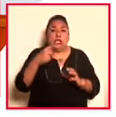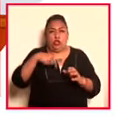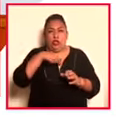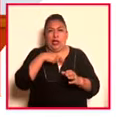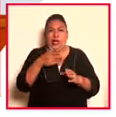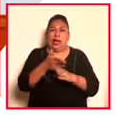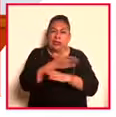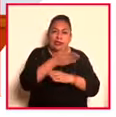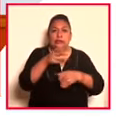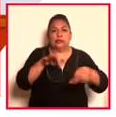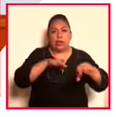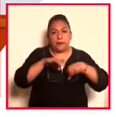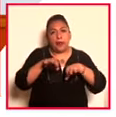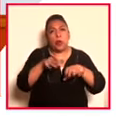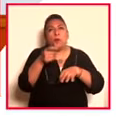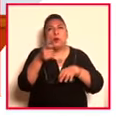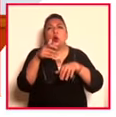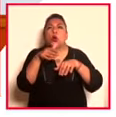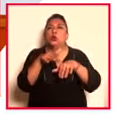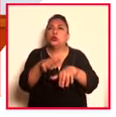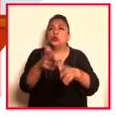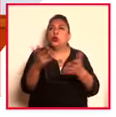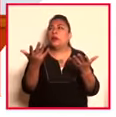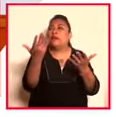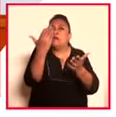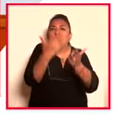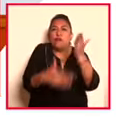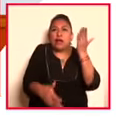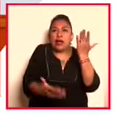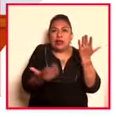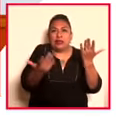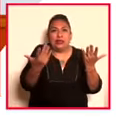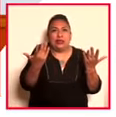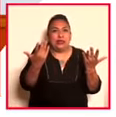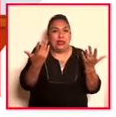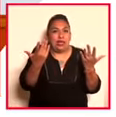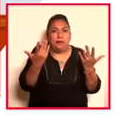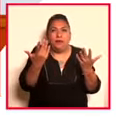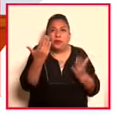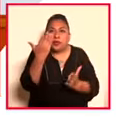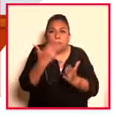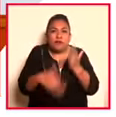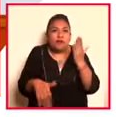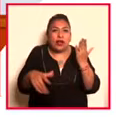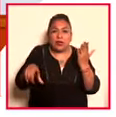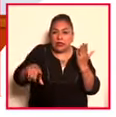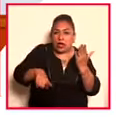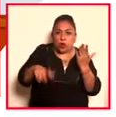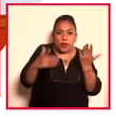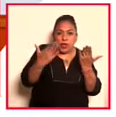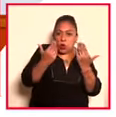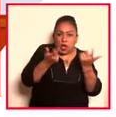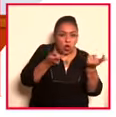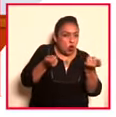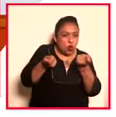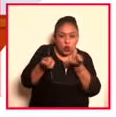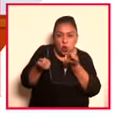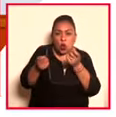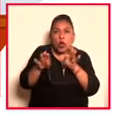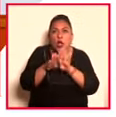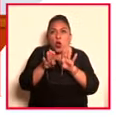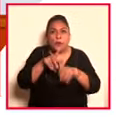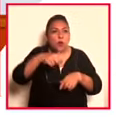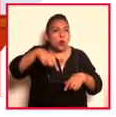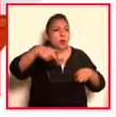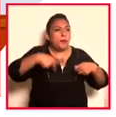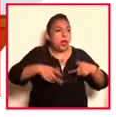previos hemos trabajado un poco acerca de la ausencia del Estado, ¿no? O sea, ¿qué pasa cuando no hay un Estado que regula cómo se interactúan los ciudadanos